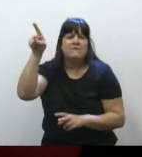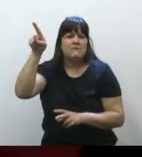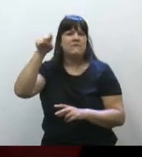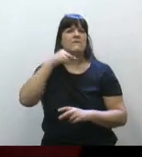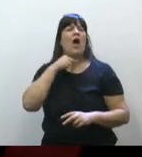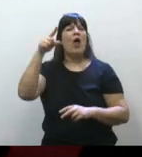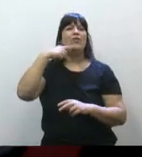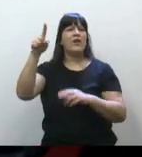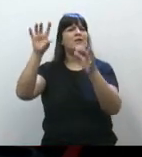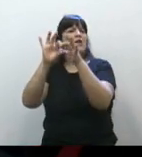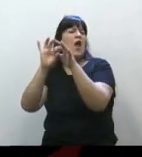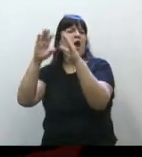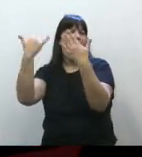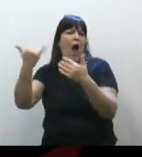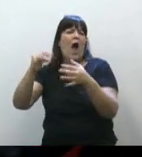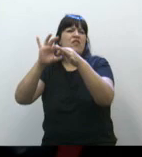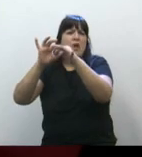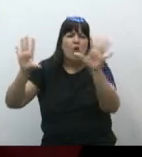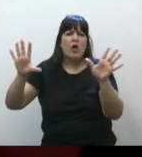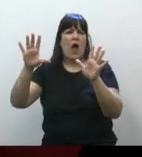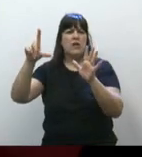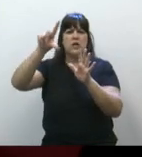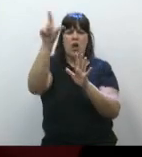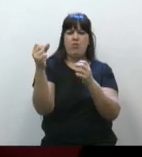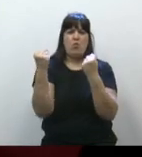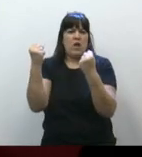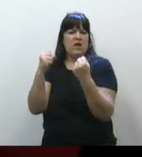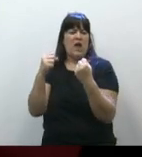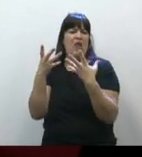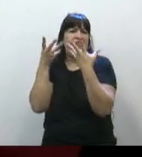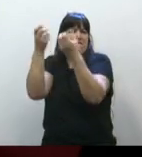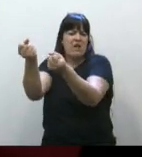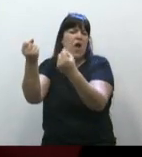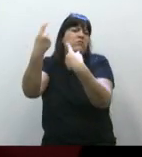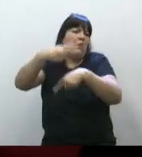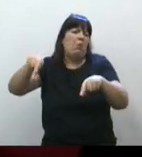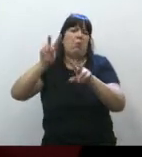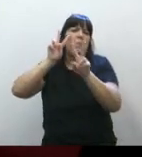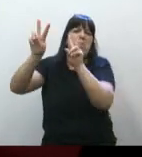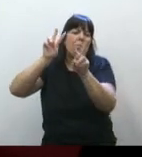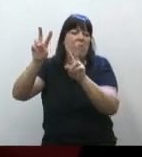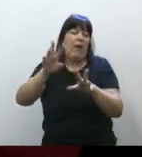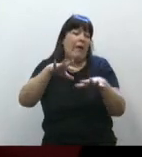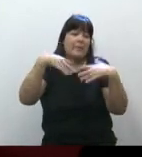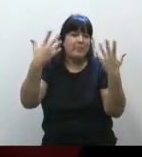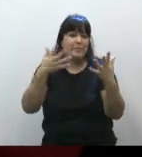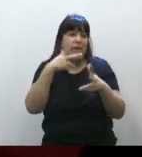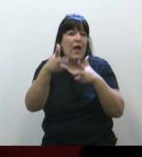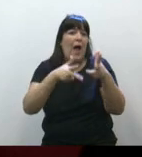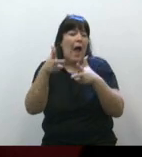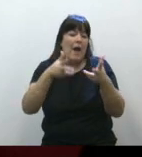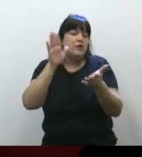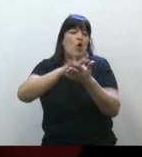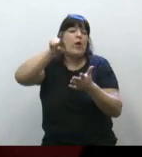libertades públicas garantía de democracia república blabla como injusta algunos hablar desde algunos